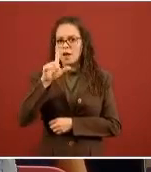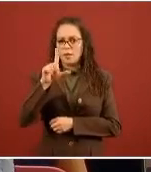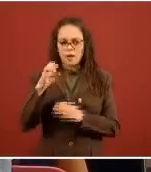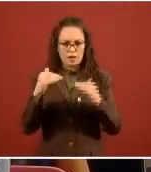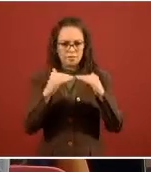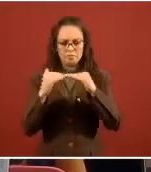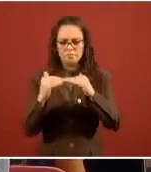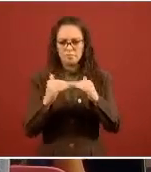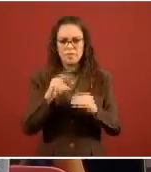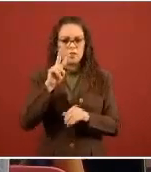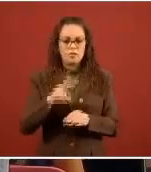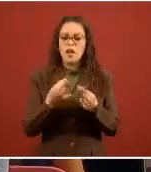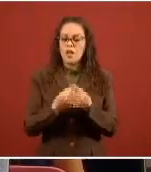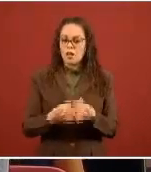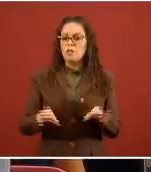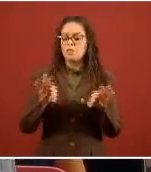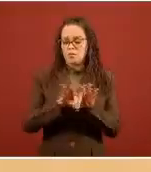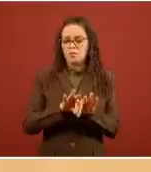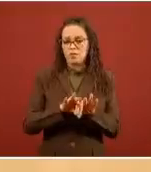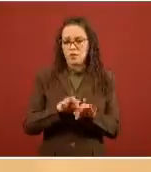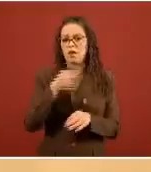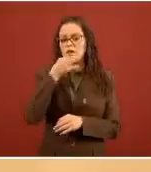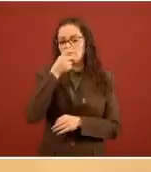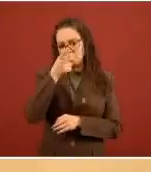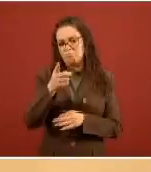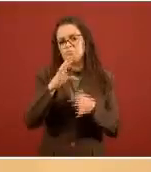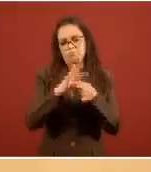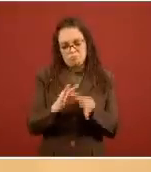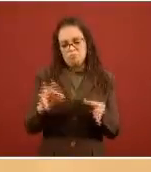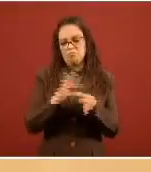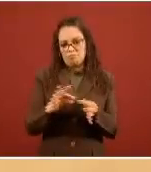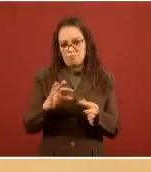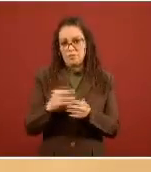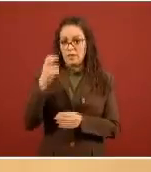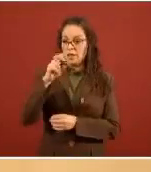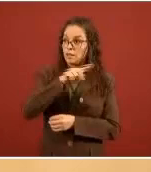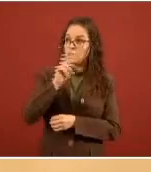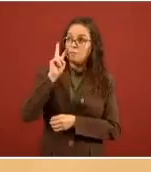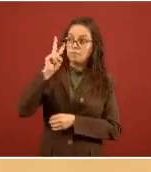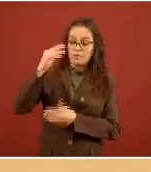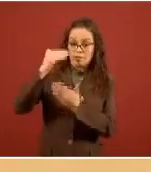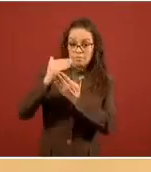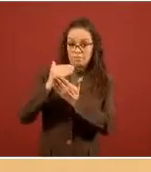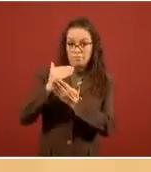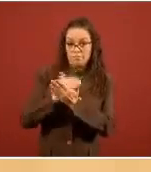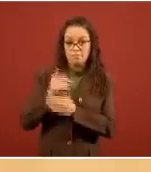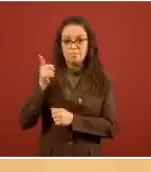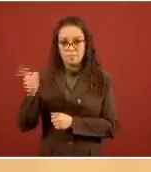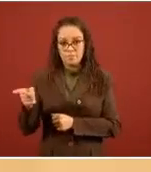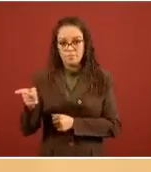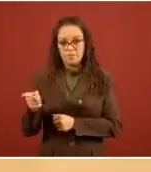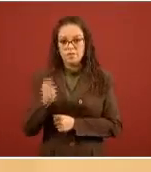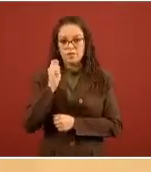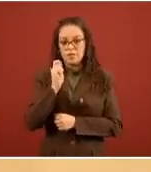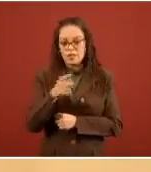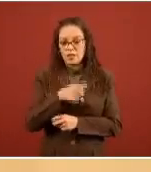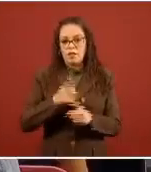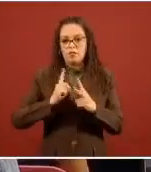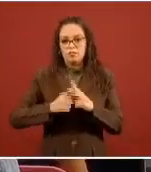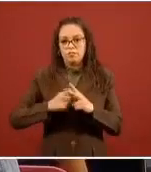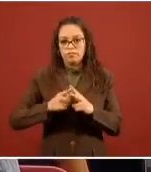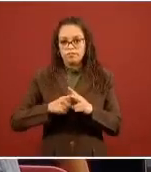comentar, como el nombre de la diapositiva lo dice, estos casos que ustedes ven aquí representan la distribución de